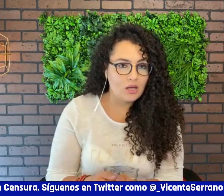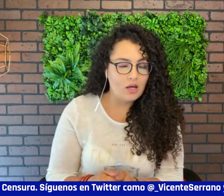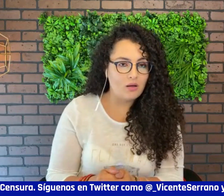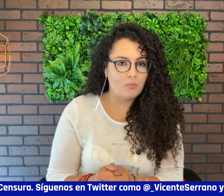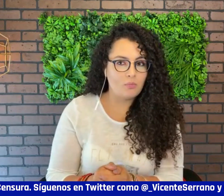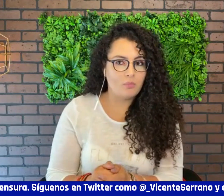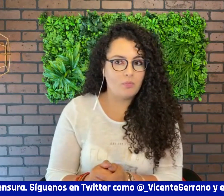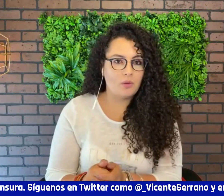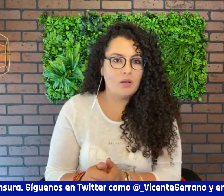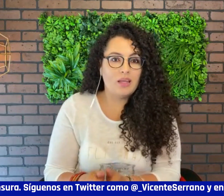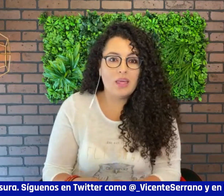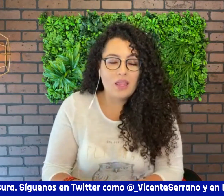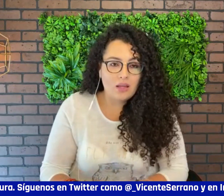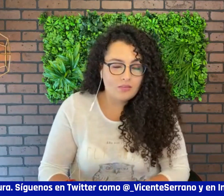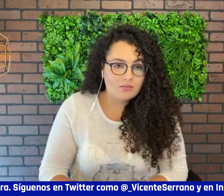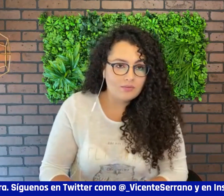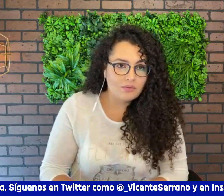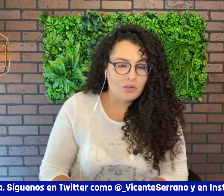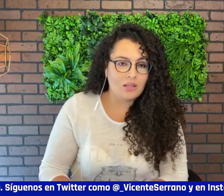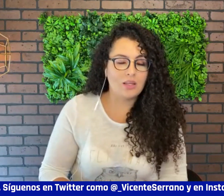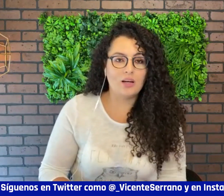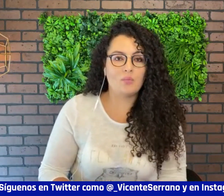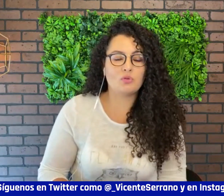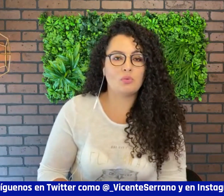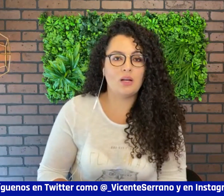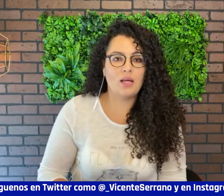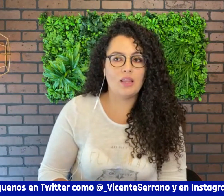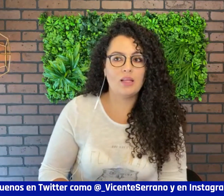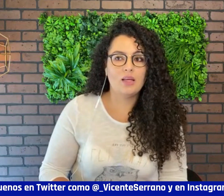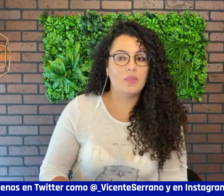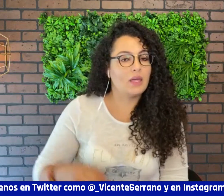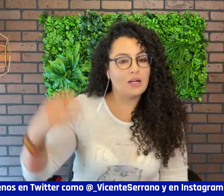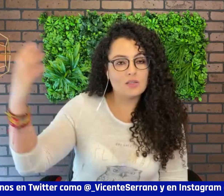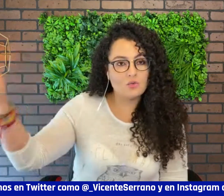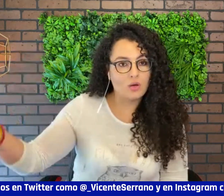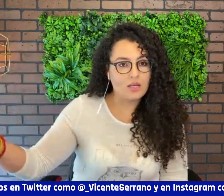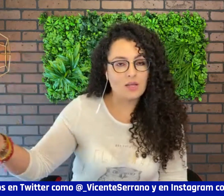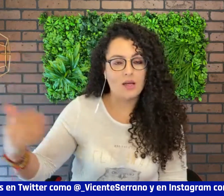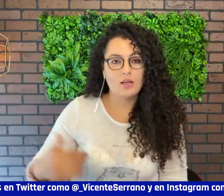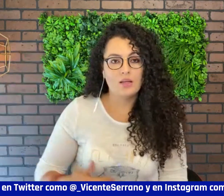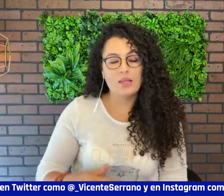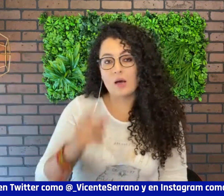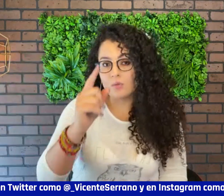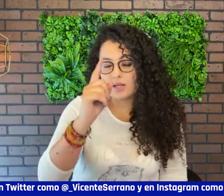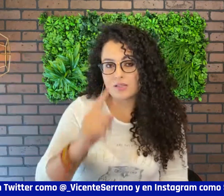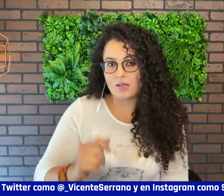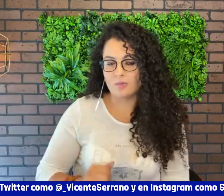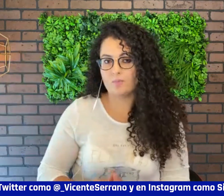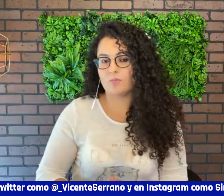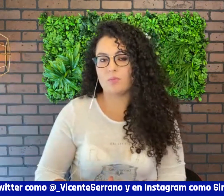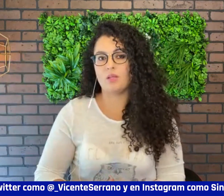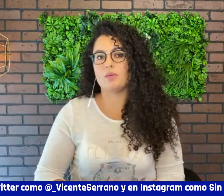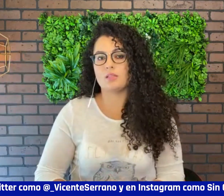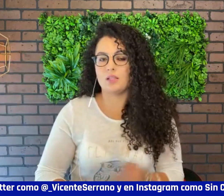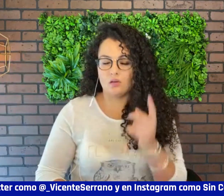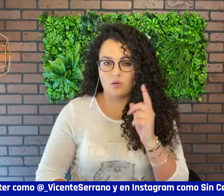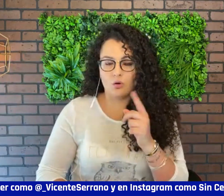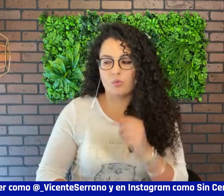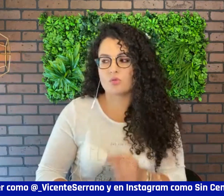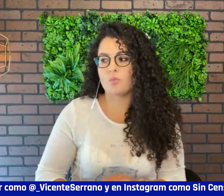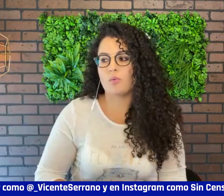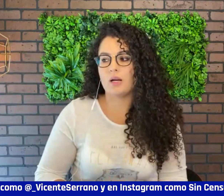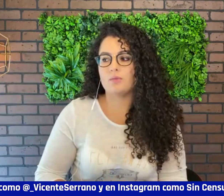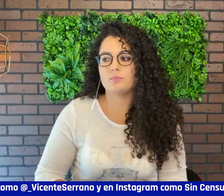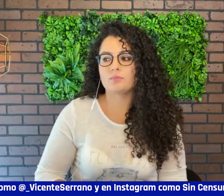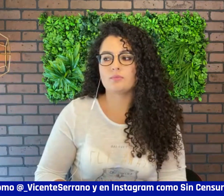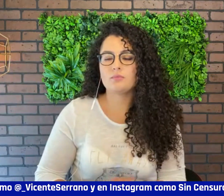su mayoría privilegiada, que tiene la posibilidad de quedarse en su casa Y aún así, permítanme rescatarlo, y lo